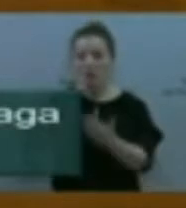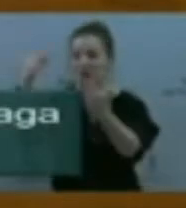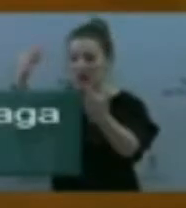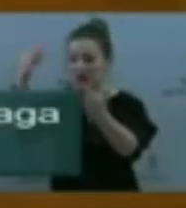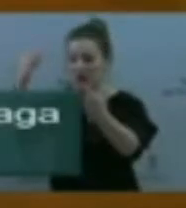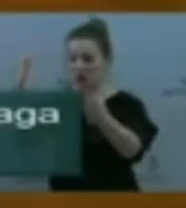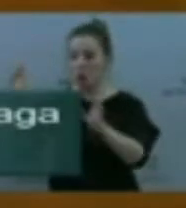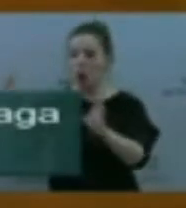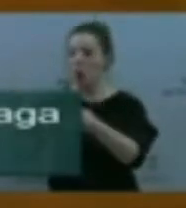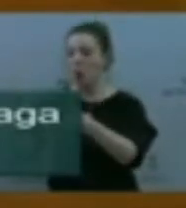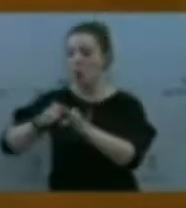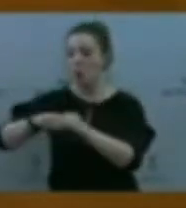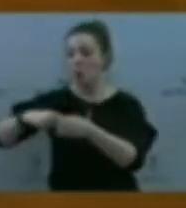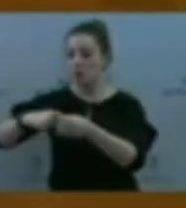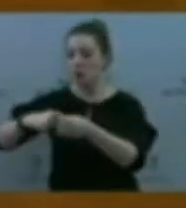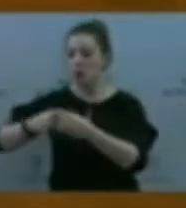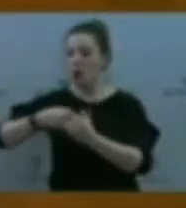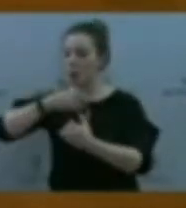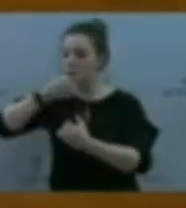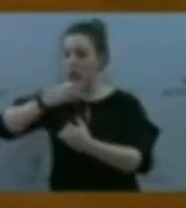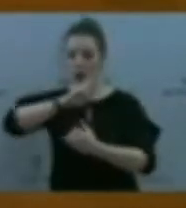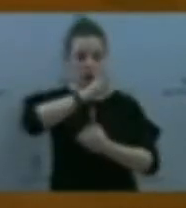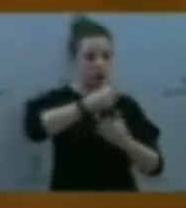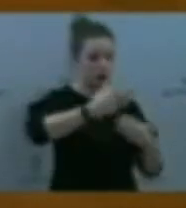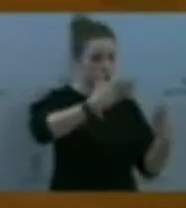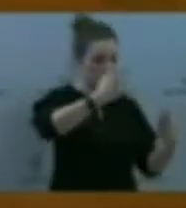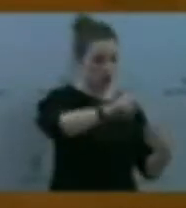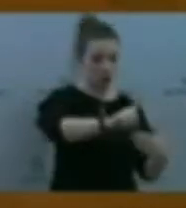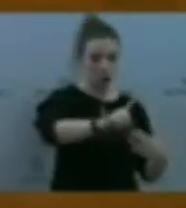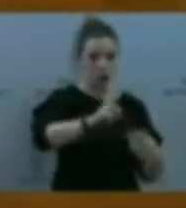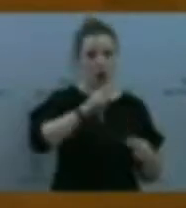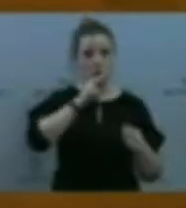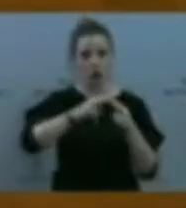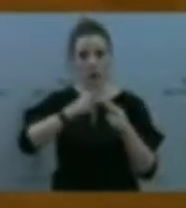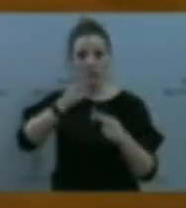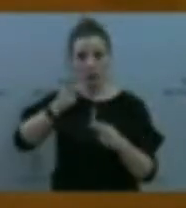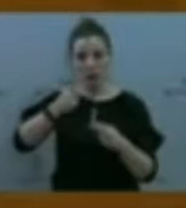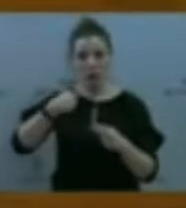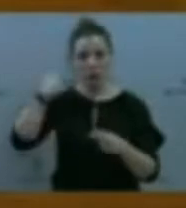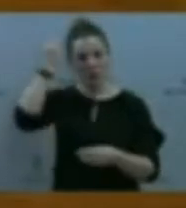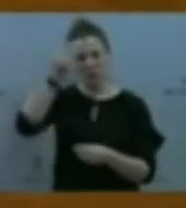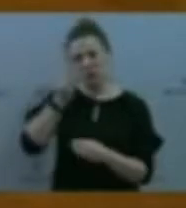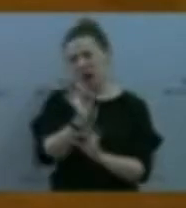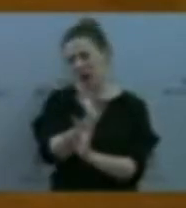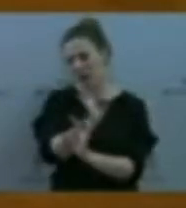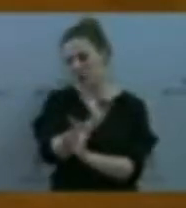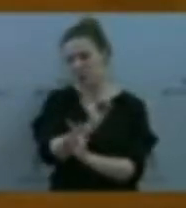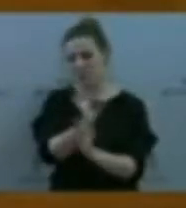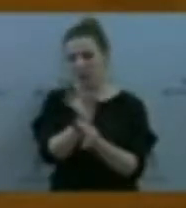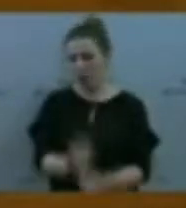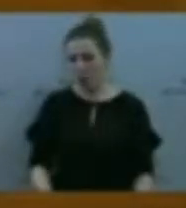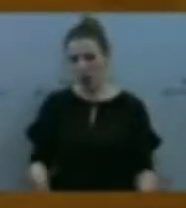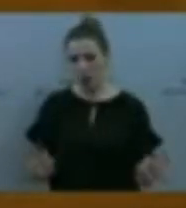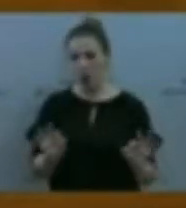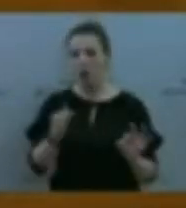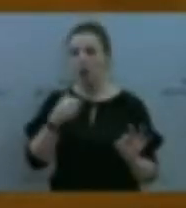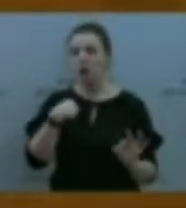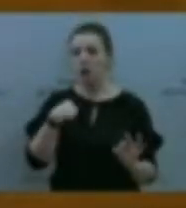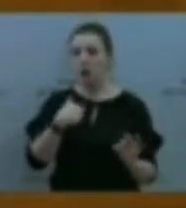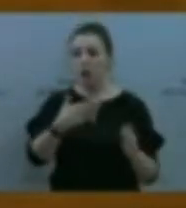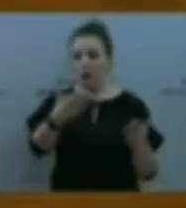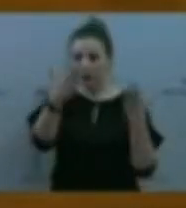no, con nombres y apellidos. Creo que ha sido de muy mal estilo, de muy mala educación. Yo quiero felicitar el trabajo que ha hecho mi compañero Rafael Alonso en esa ponencia